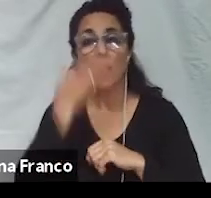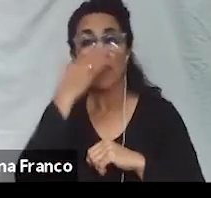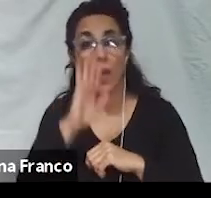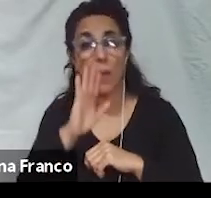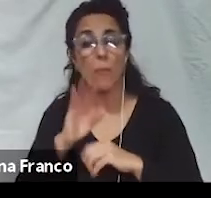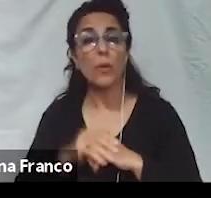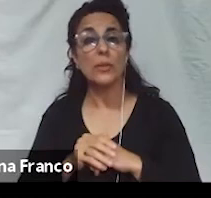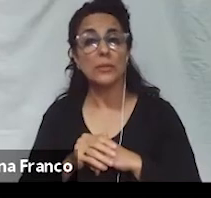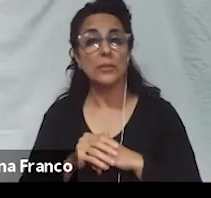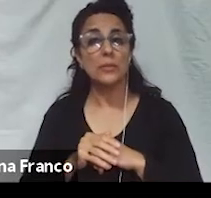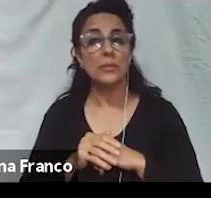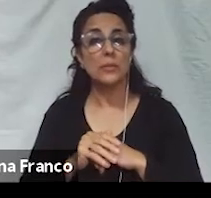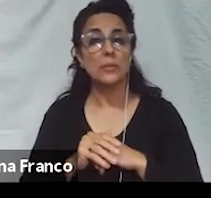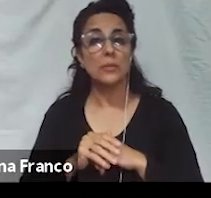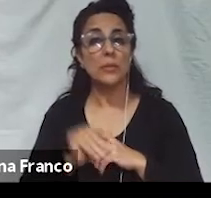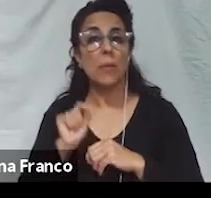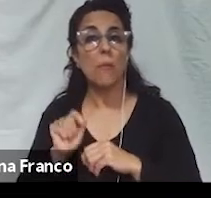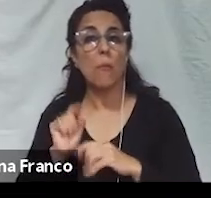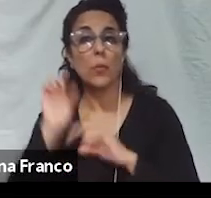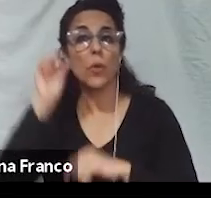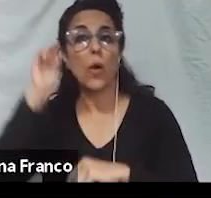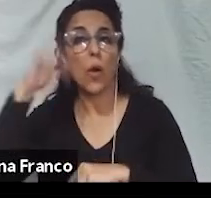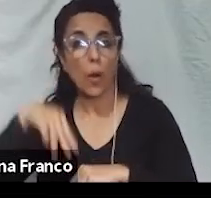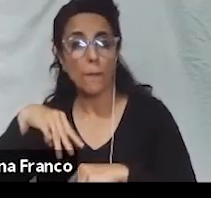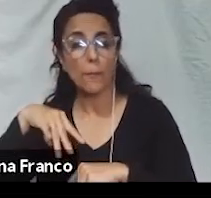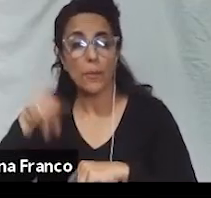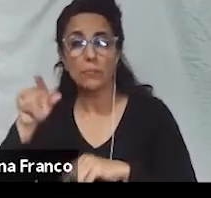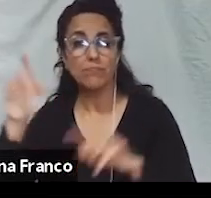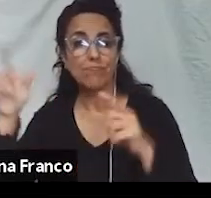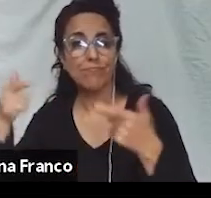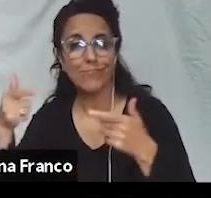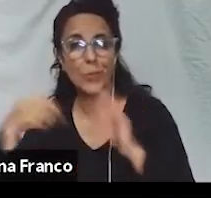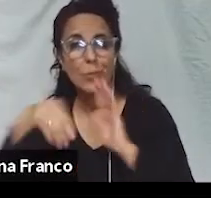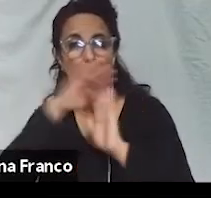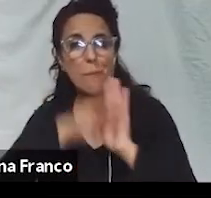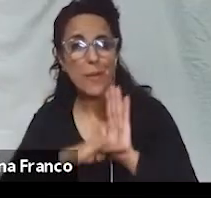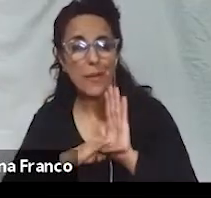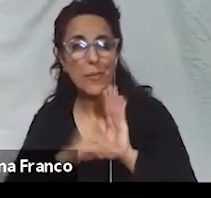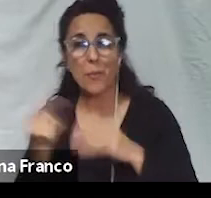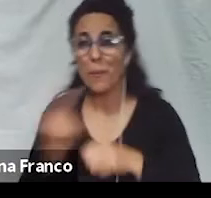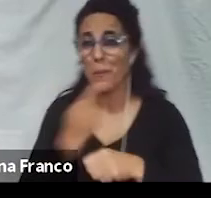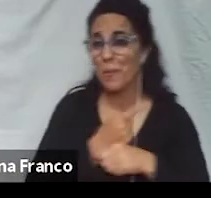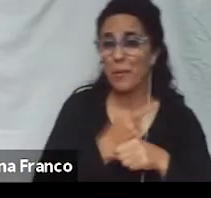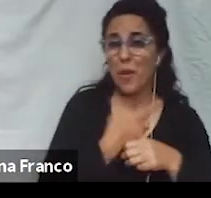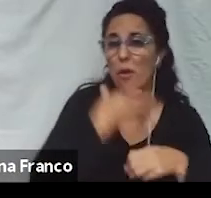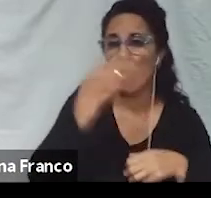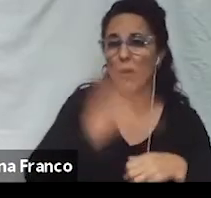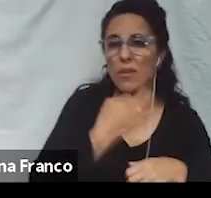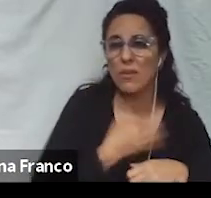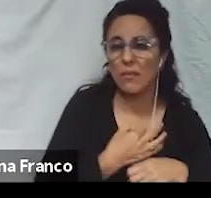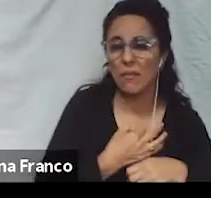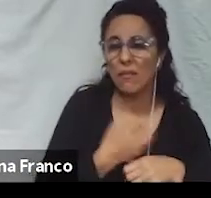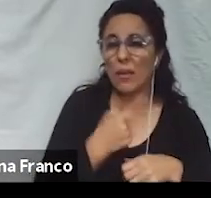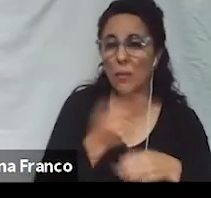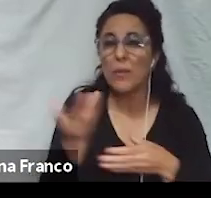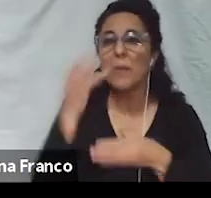pero después resulta que si íbamos a ejemplo.com /blog, que no estaba en el menú del dominio original, eso también iba incluido